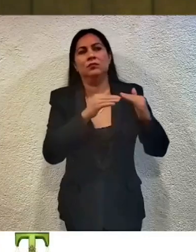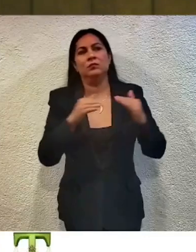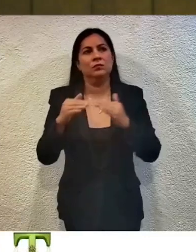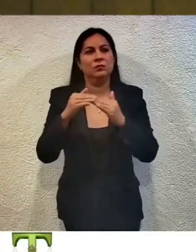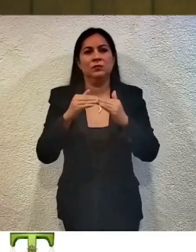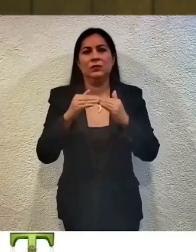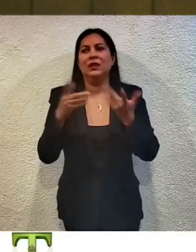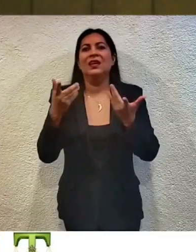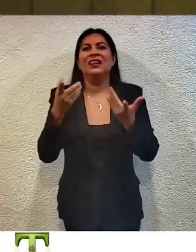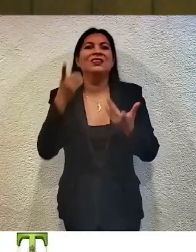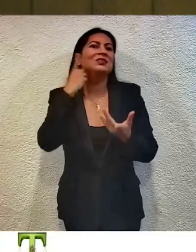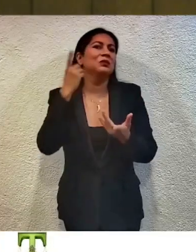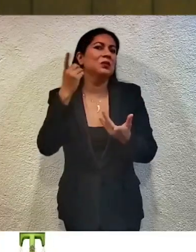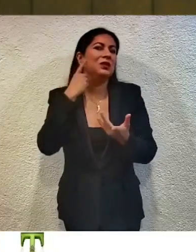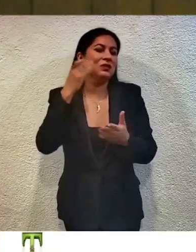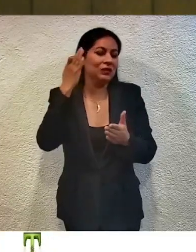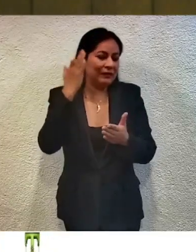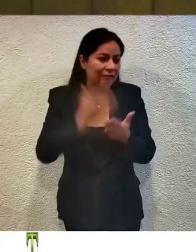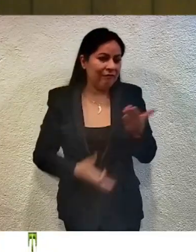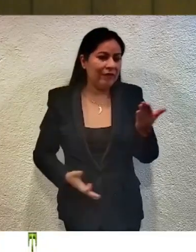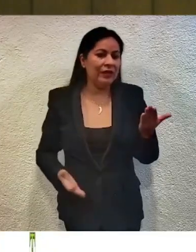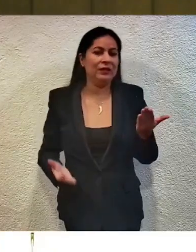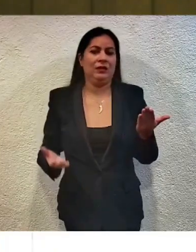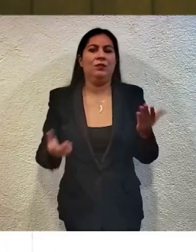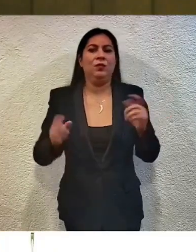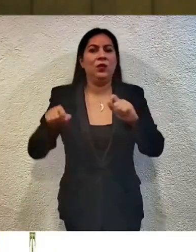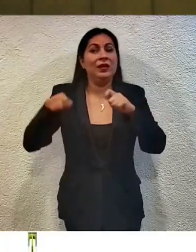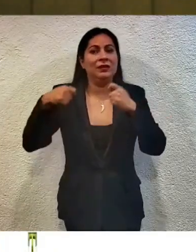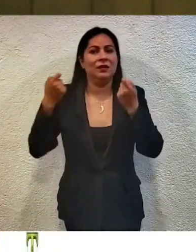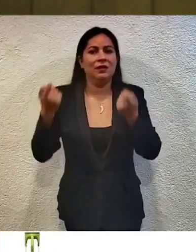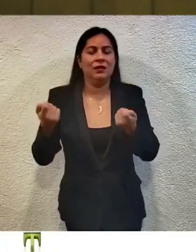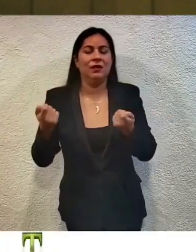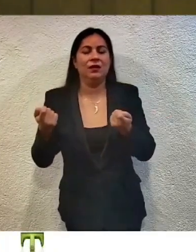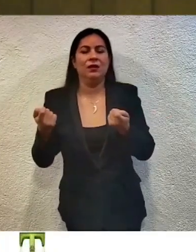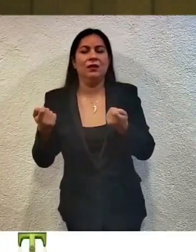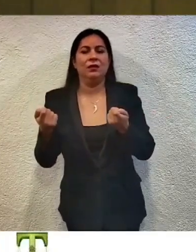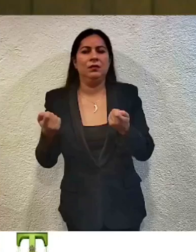resulta que las diputaciones que faltan por asignar